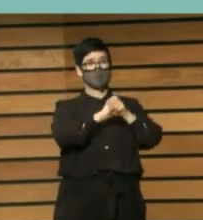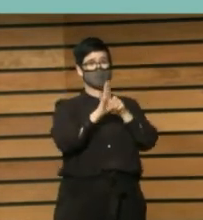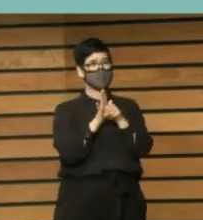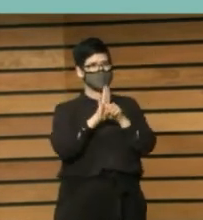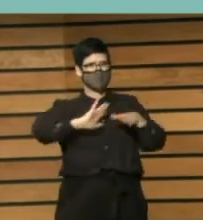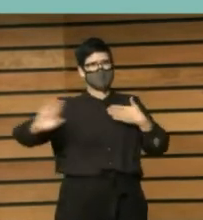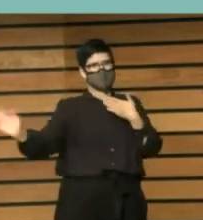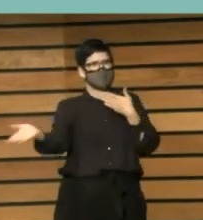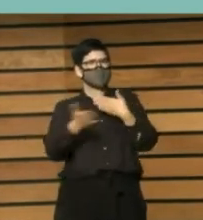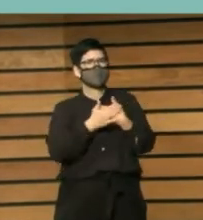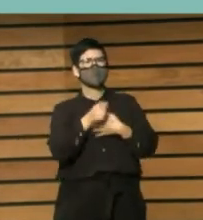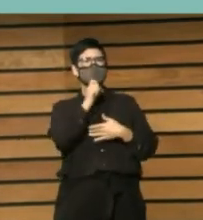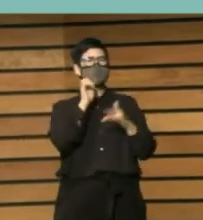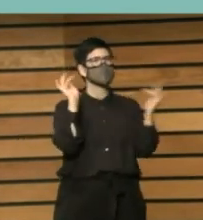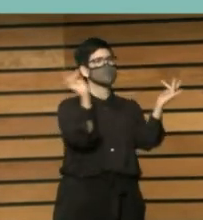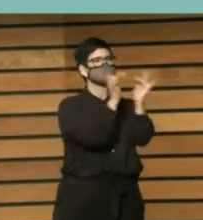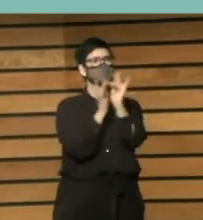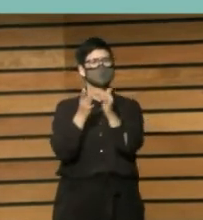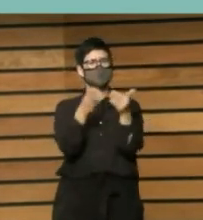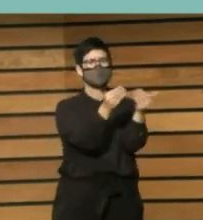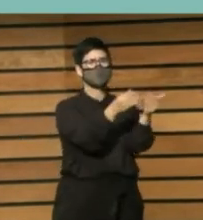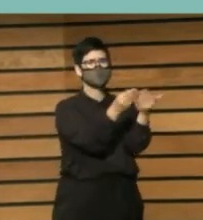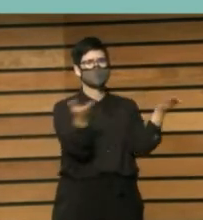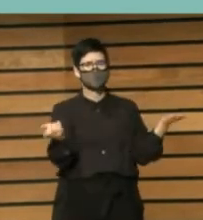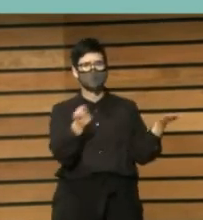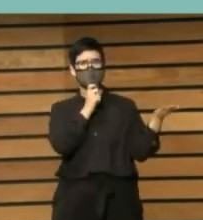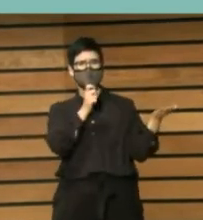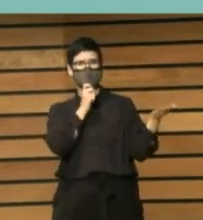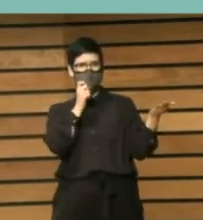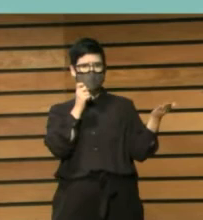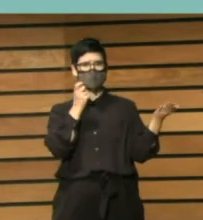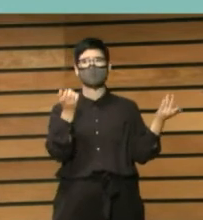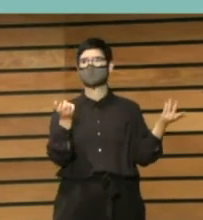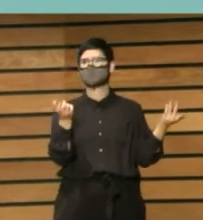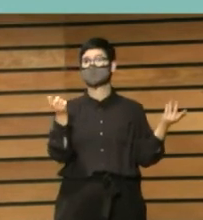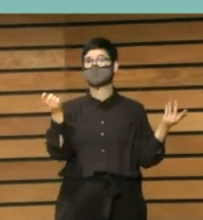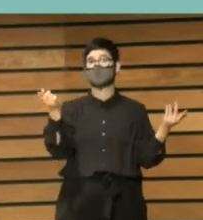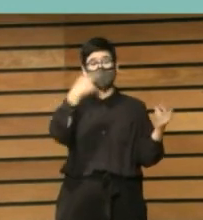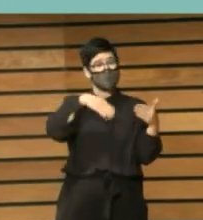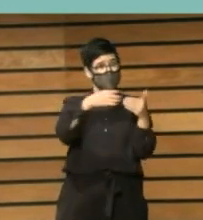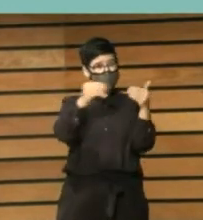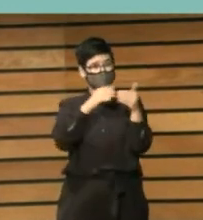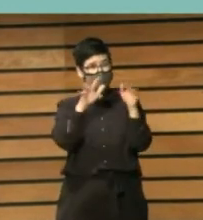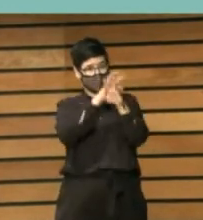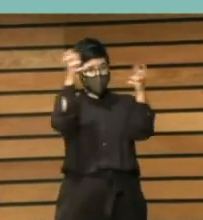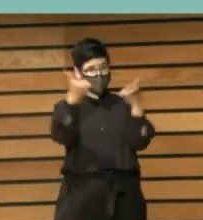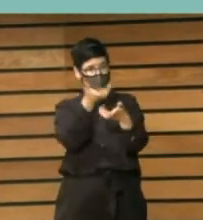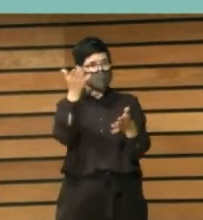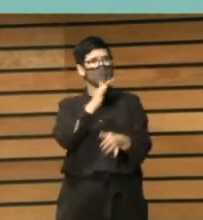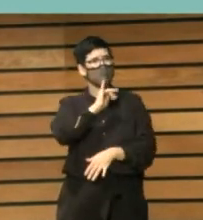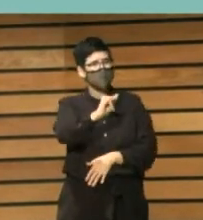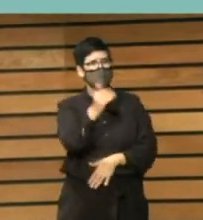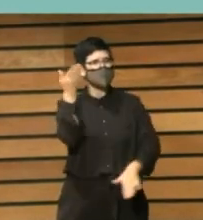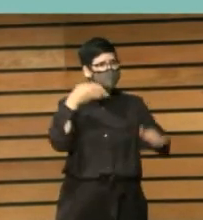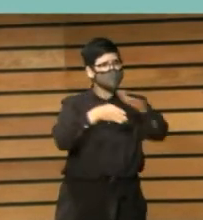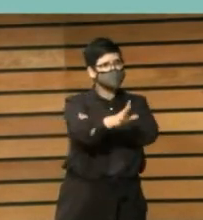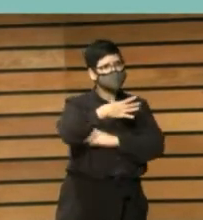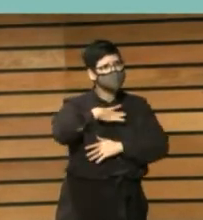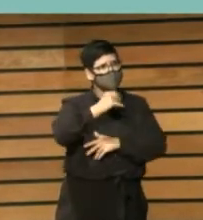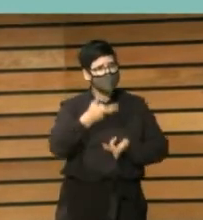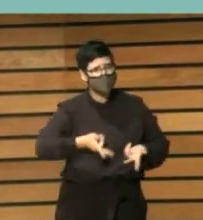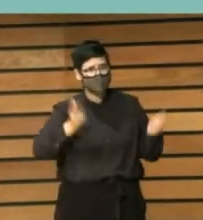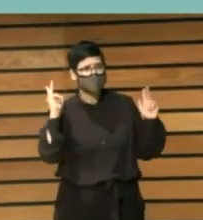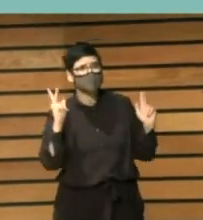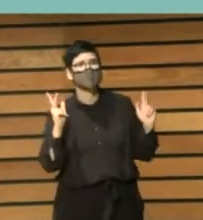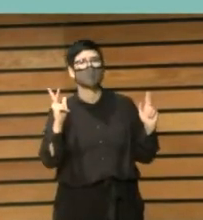usuarios? ¿De qué manera hemos podido llegar a ellos? ¿Tenían Internet? ¿Podían acceder a nuestros contenidos, a nuestros